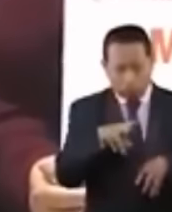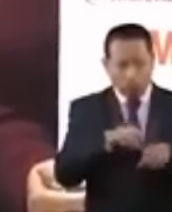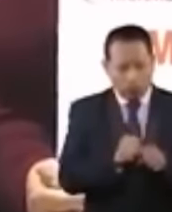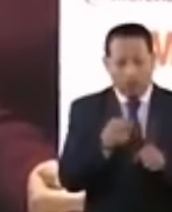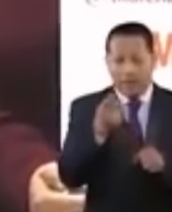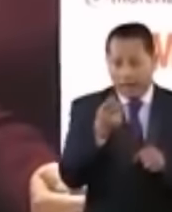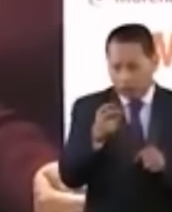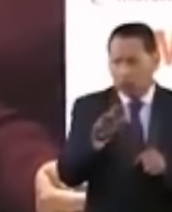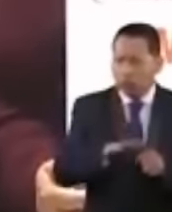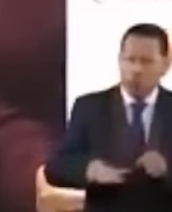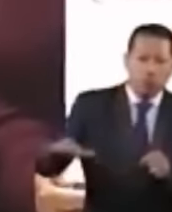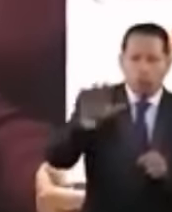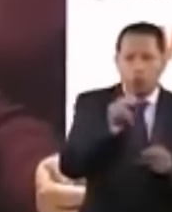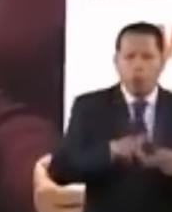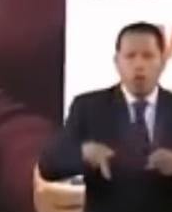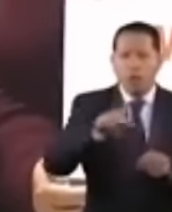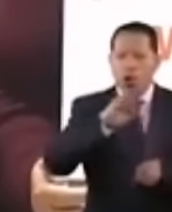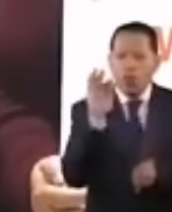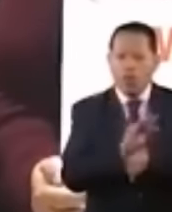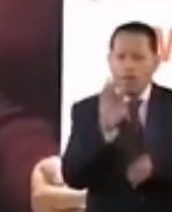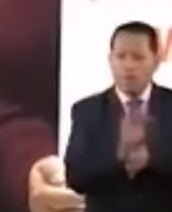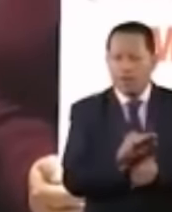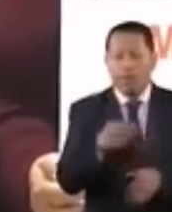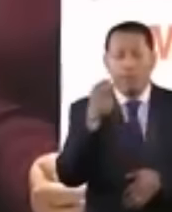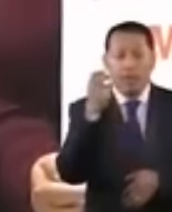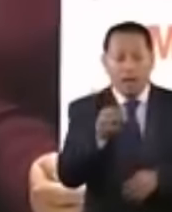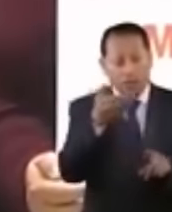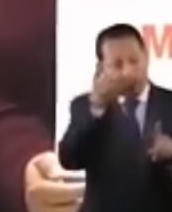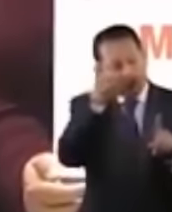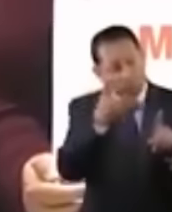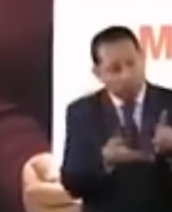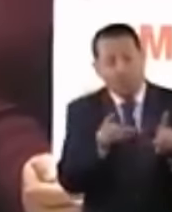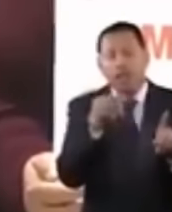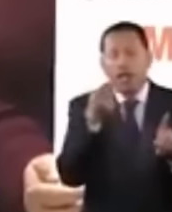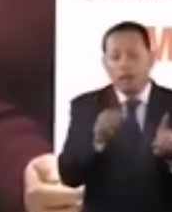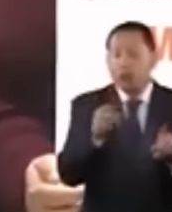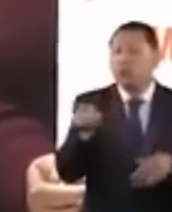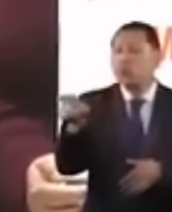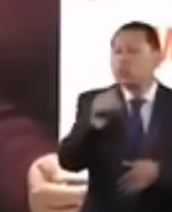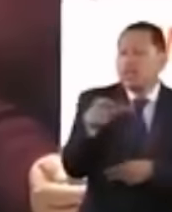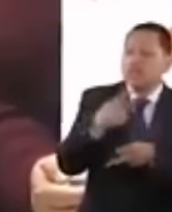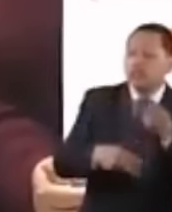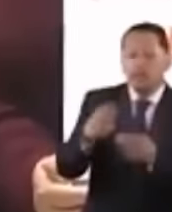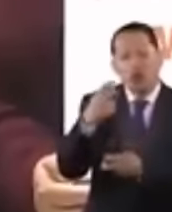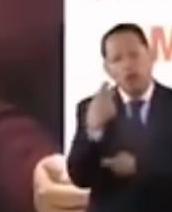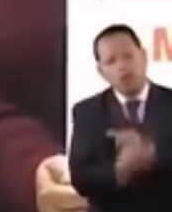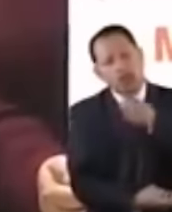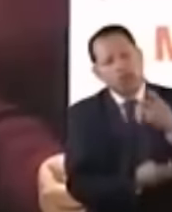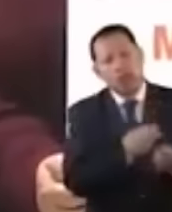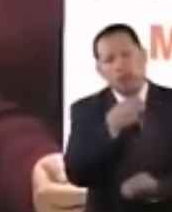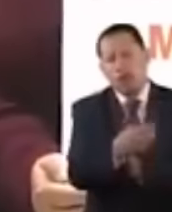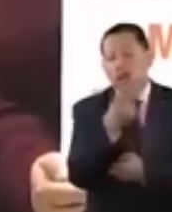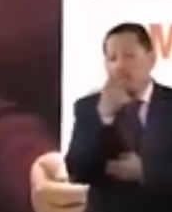que el pueblo ha defendido. Llegó la mujer, a ustedes han venido aquí a criticar, a decir que